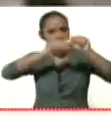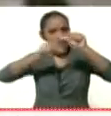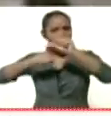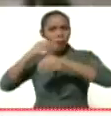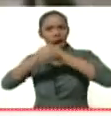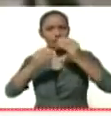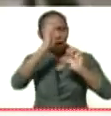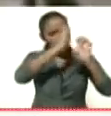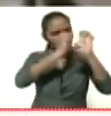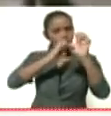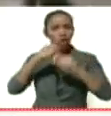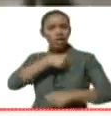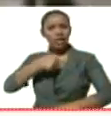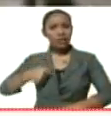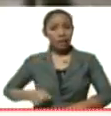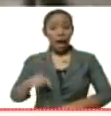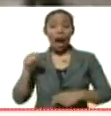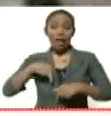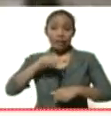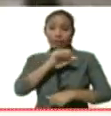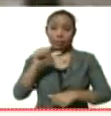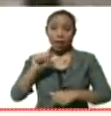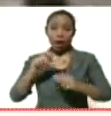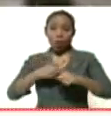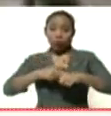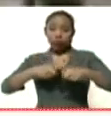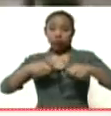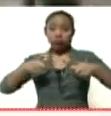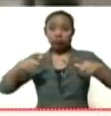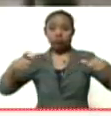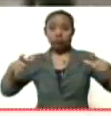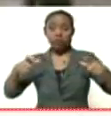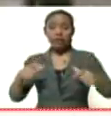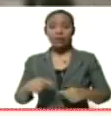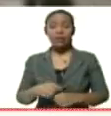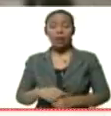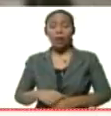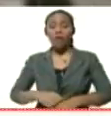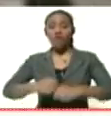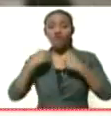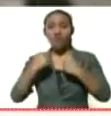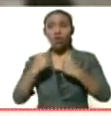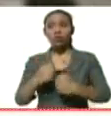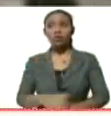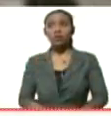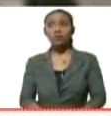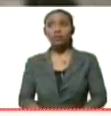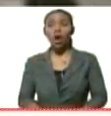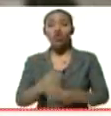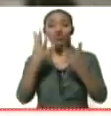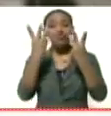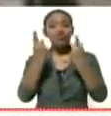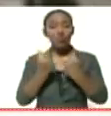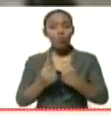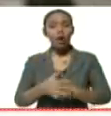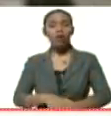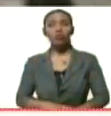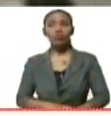pruebas de China. Bueno, esta semana vamos a incrementar a la N potencia los números